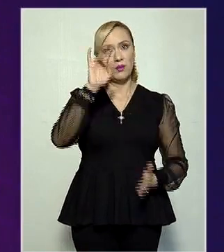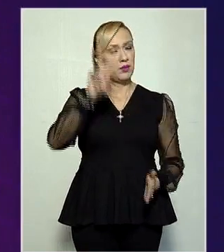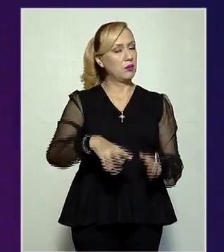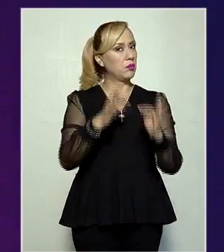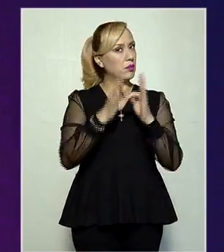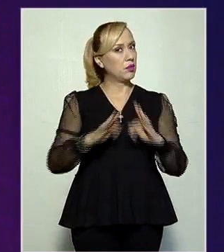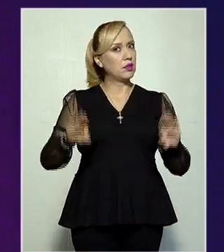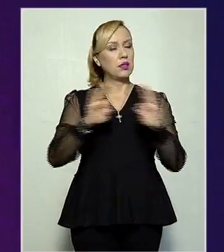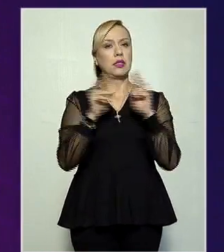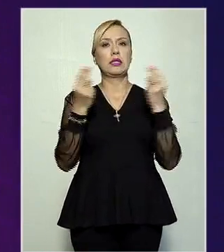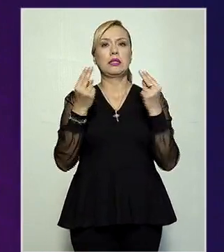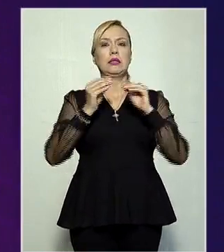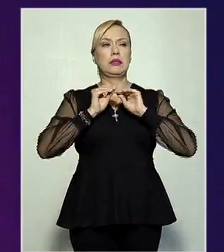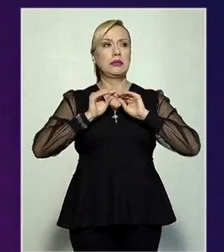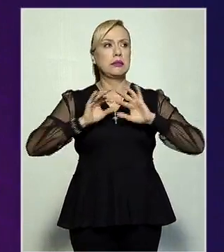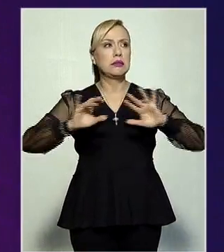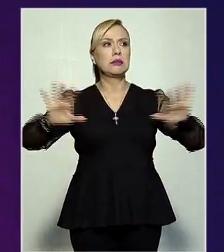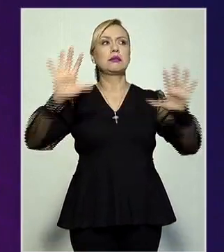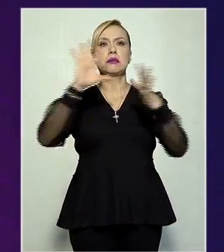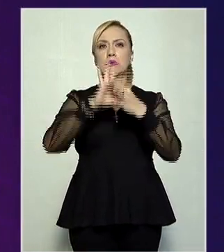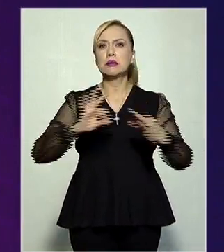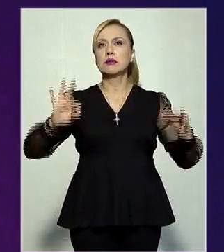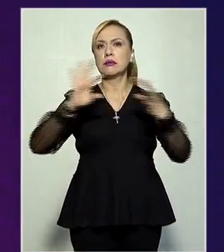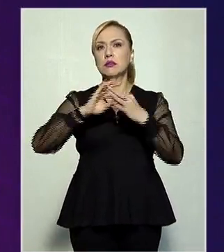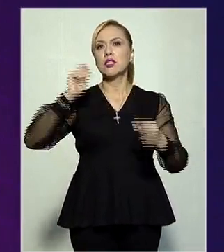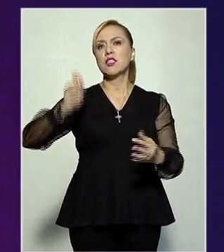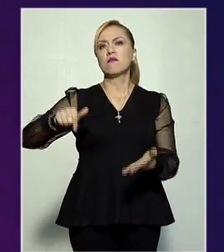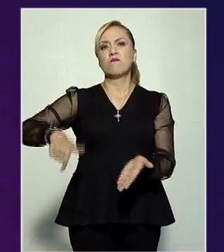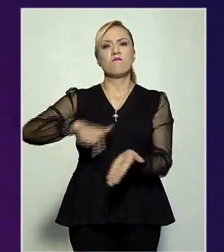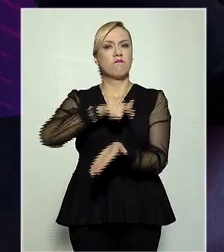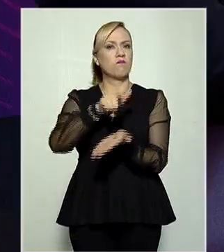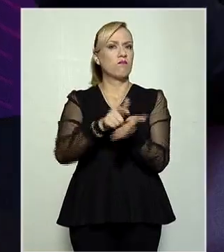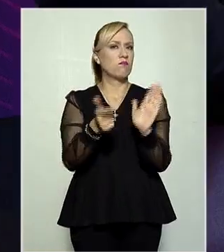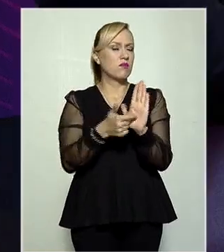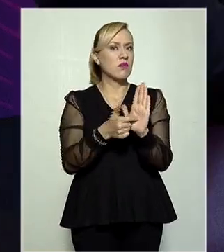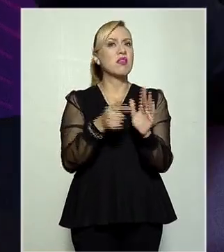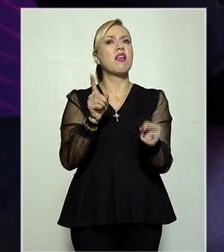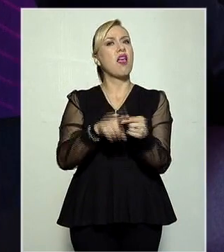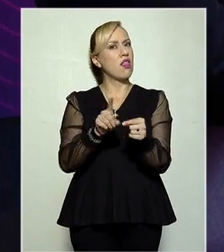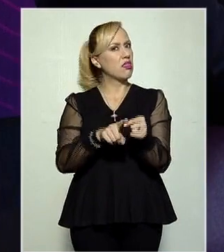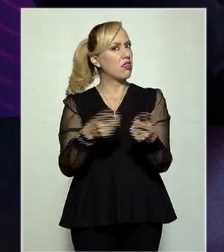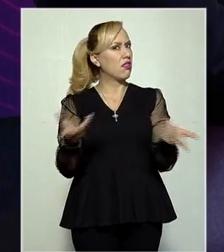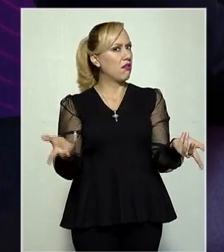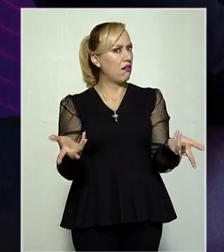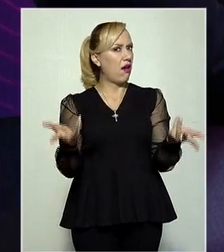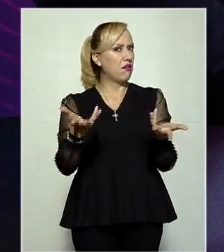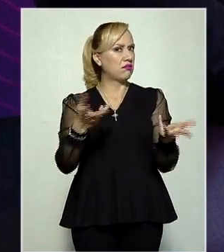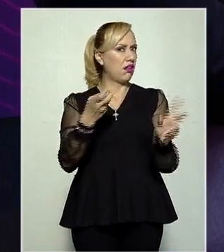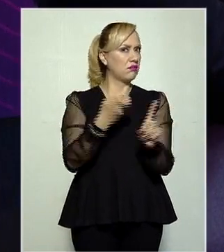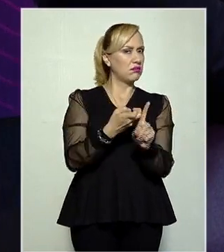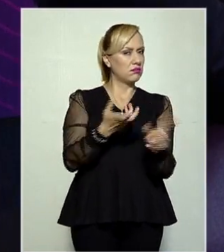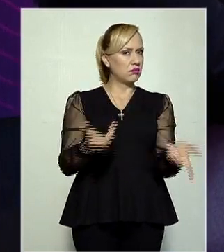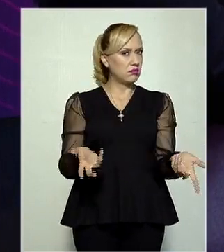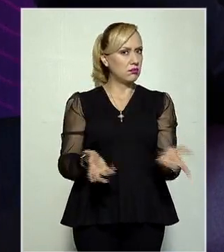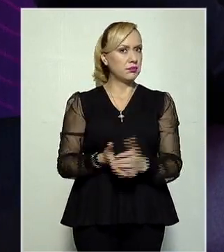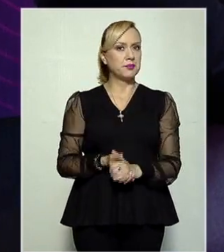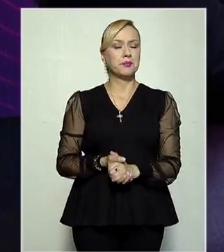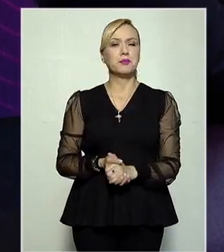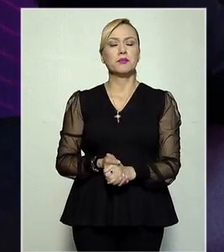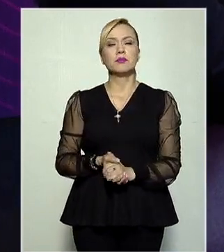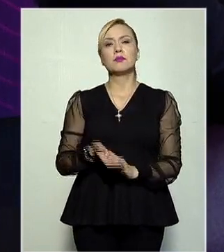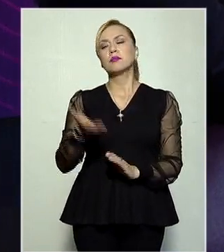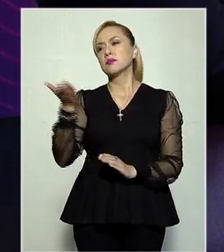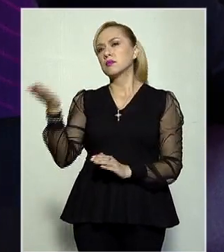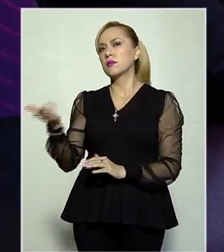relevante expandir la definición legal, ¿no? Que había sobre quién podría cometer esa conducta, ¿no? Eh,